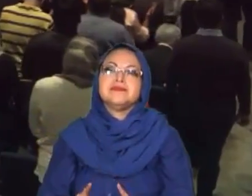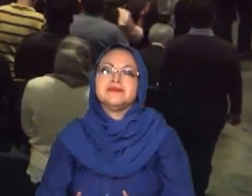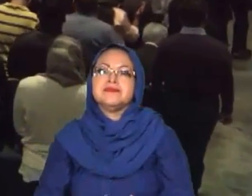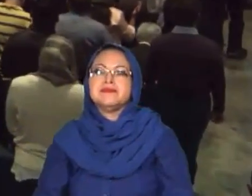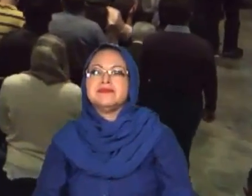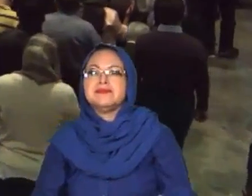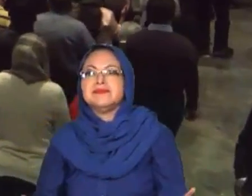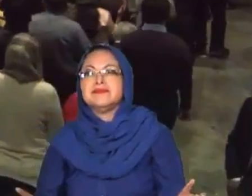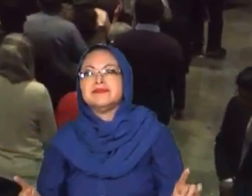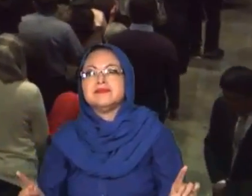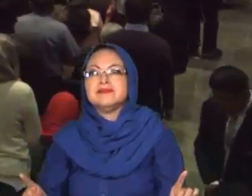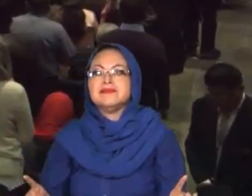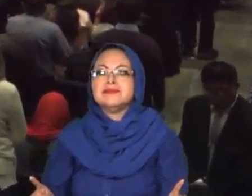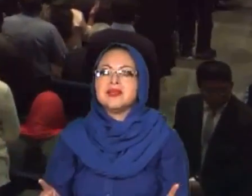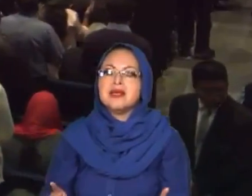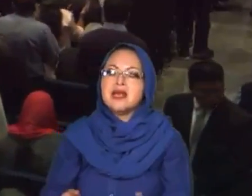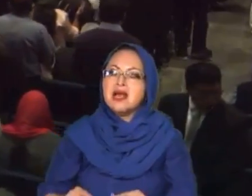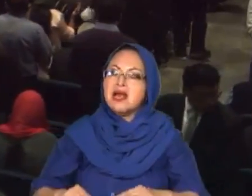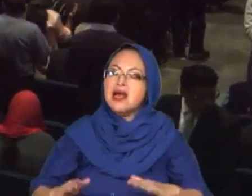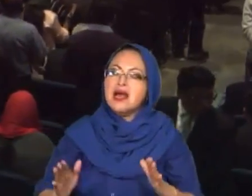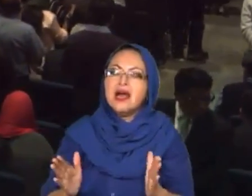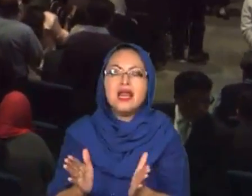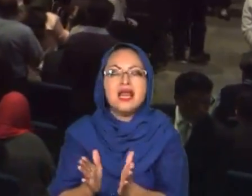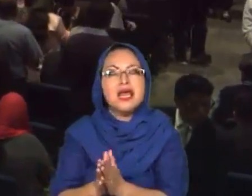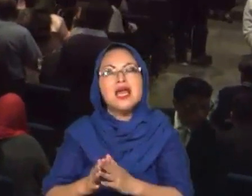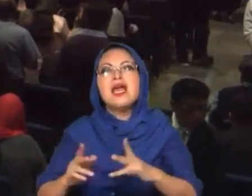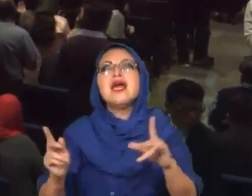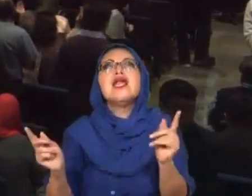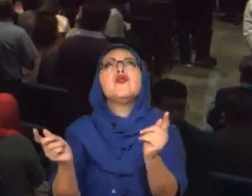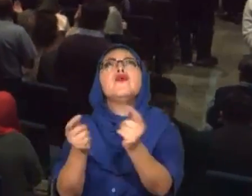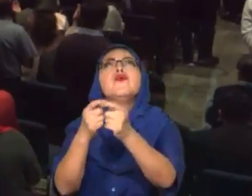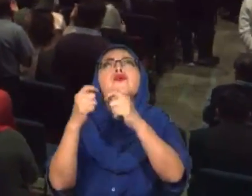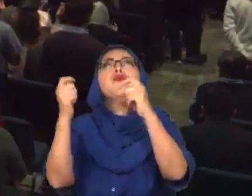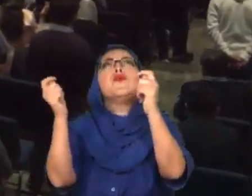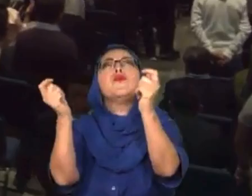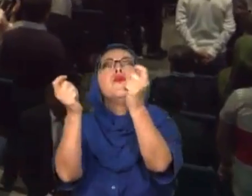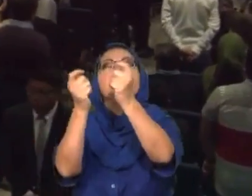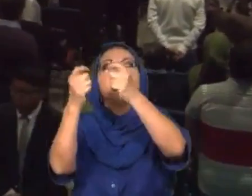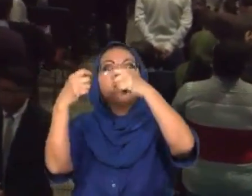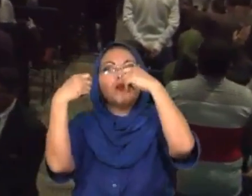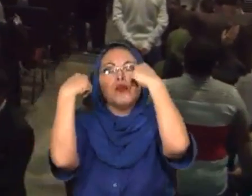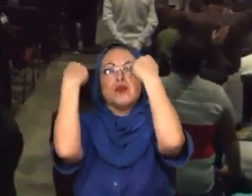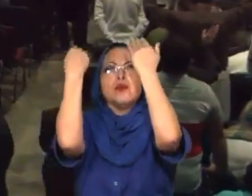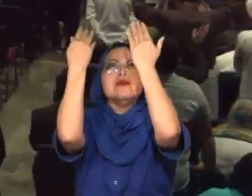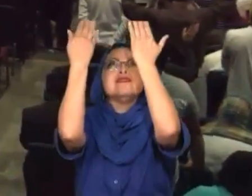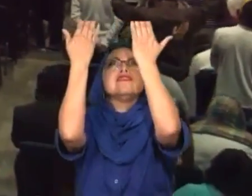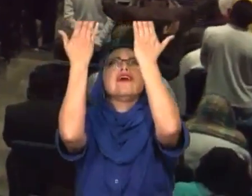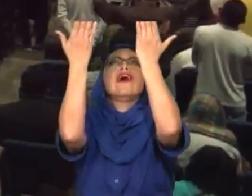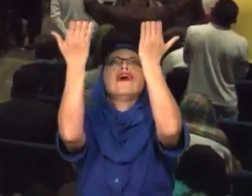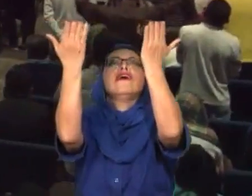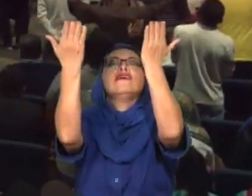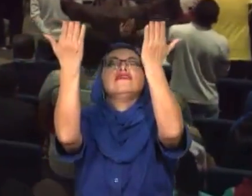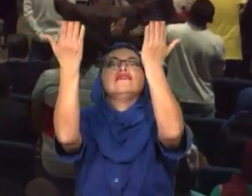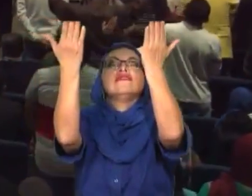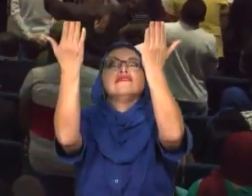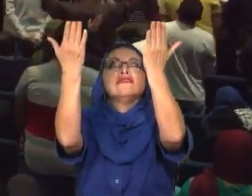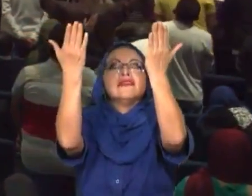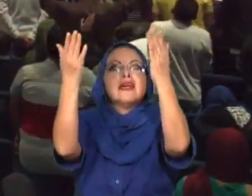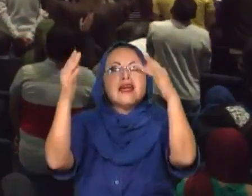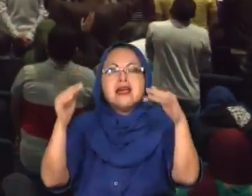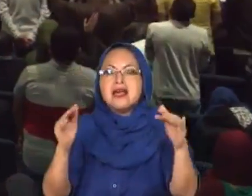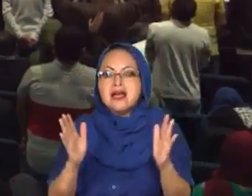amén. Aleluya.